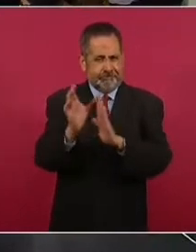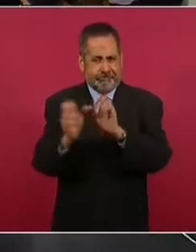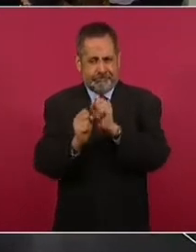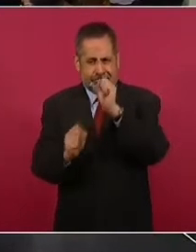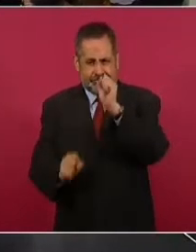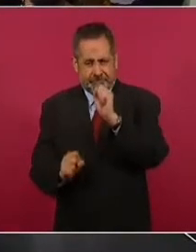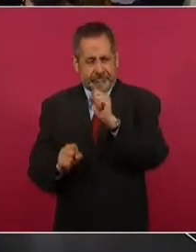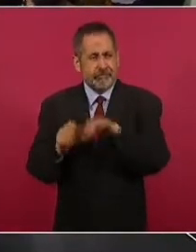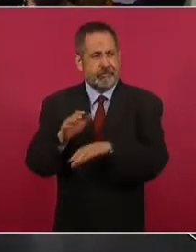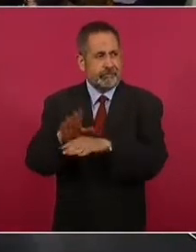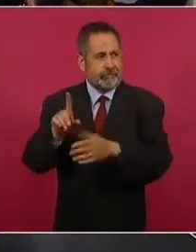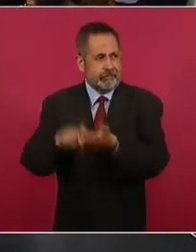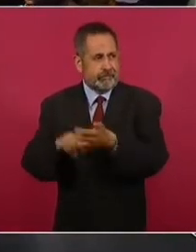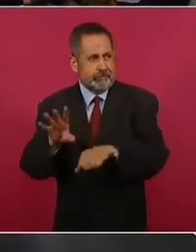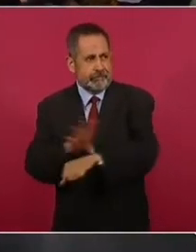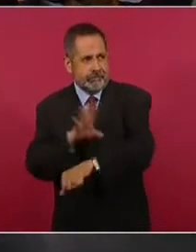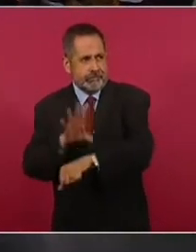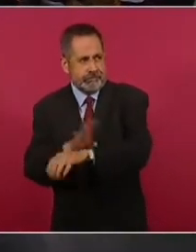eléctrica,